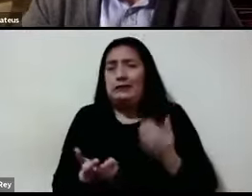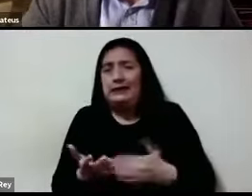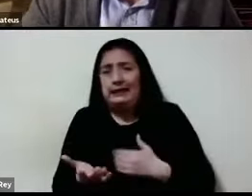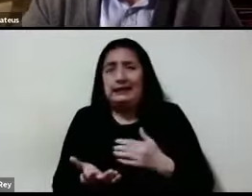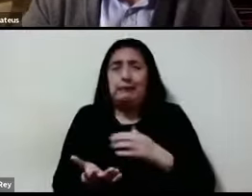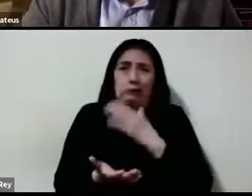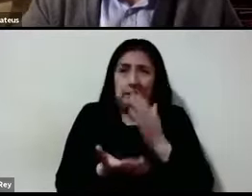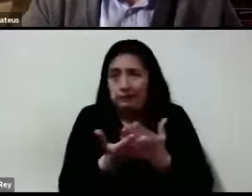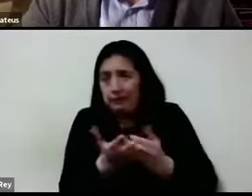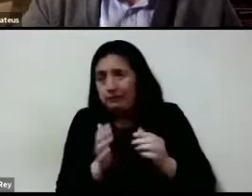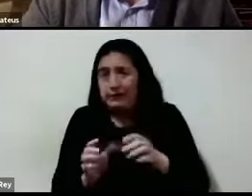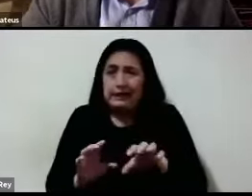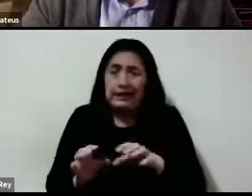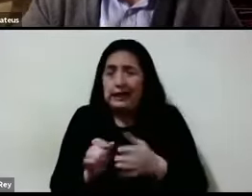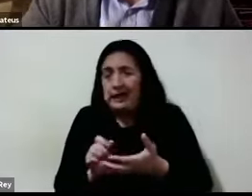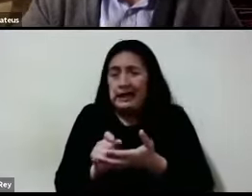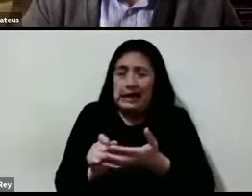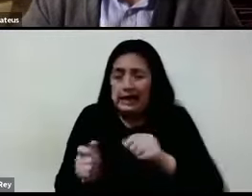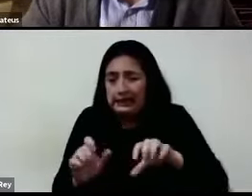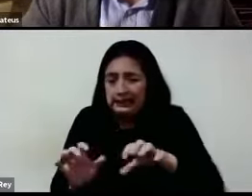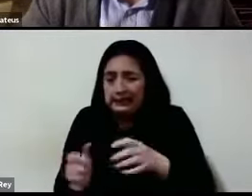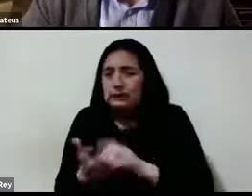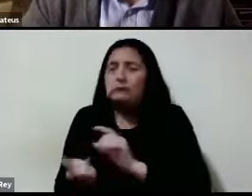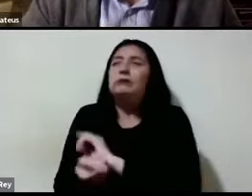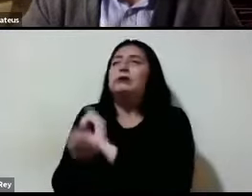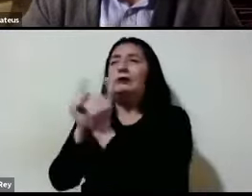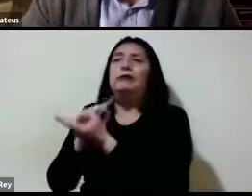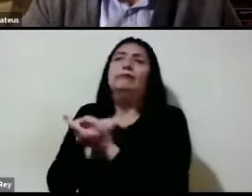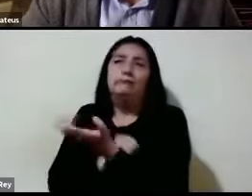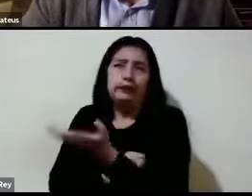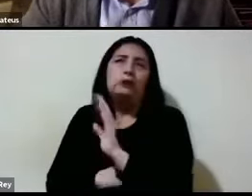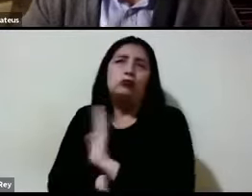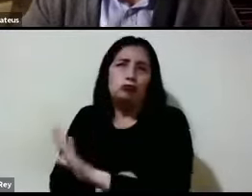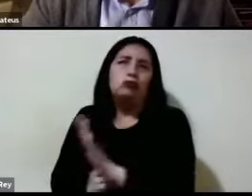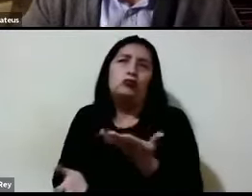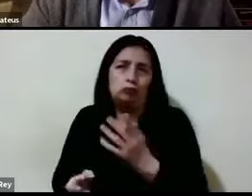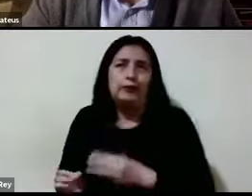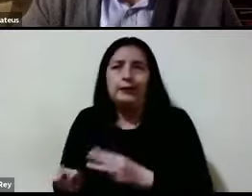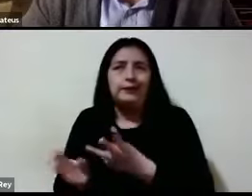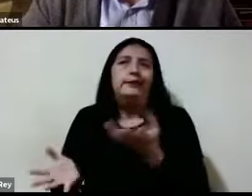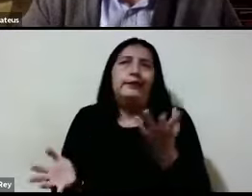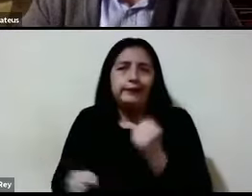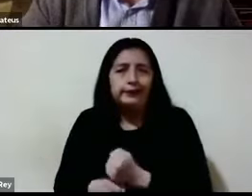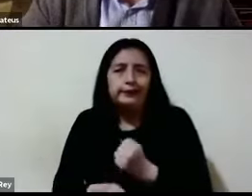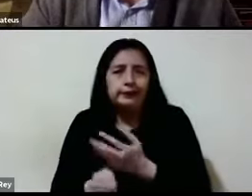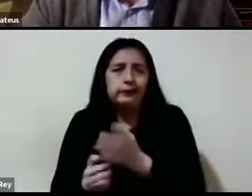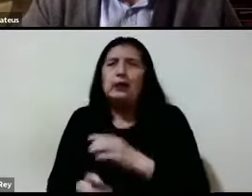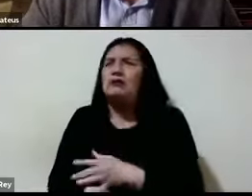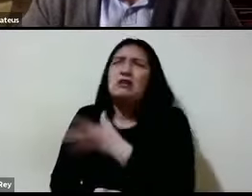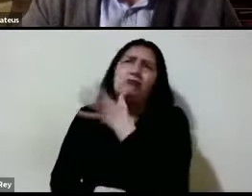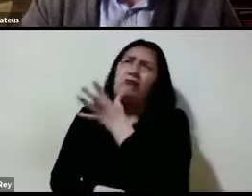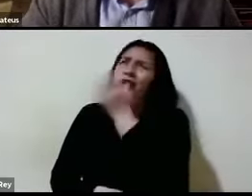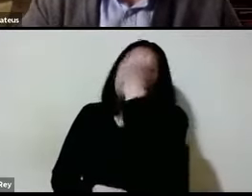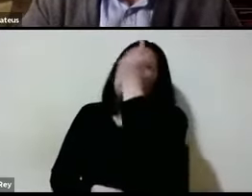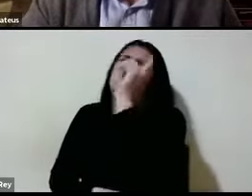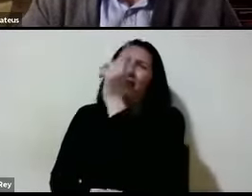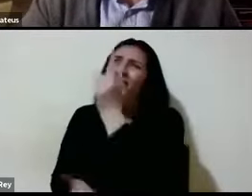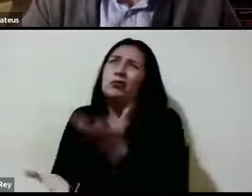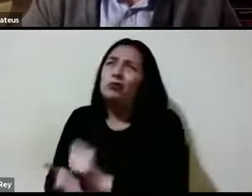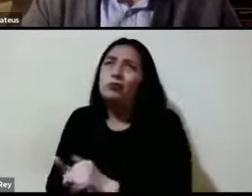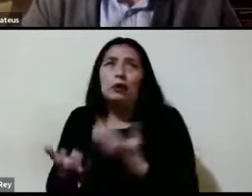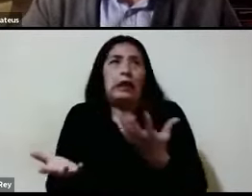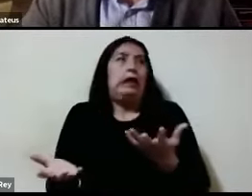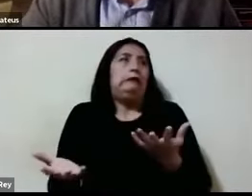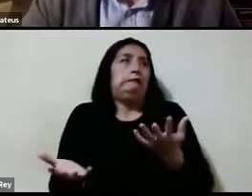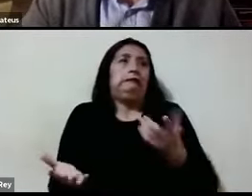cosas ya han tenido que cambiar, ¿no? Cambiar su forma de trabajo, cambiar el no entiendo, profesor, porque ahora tienen que ver la forma